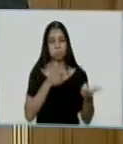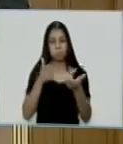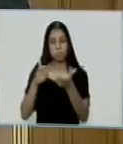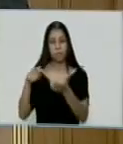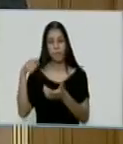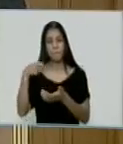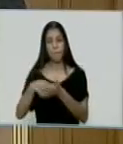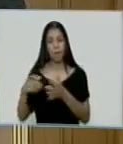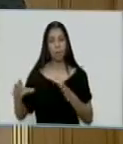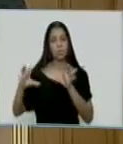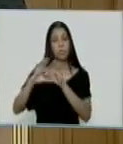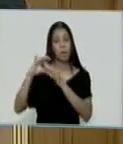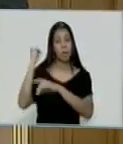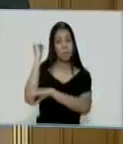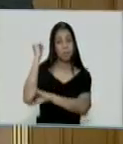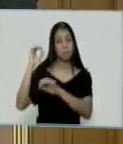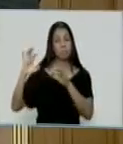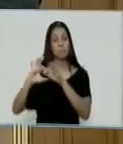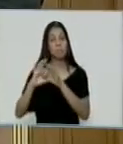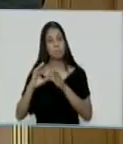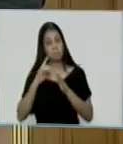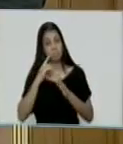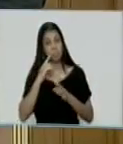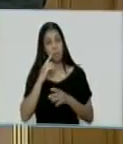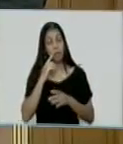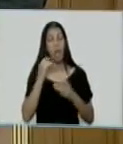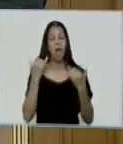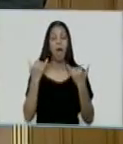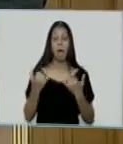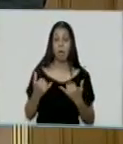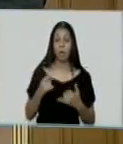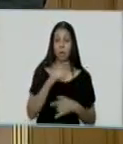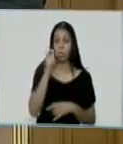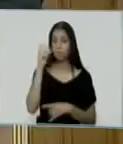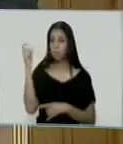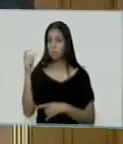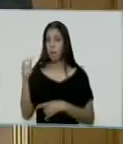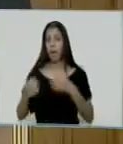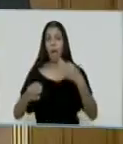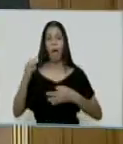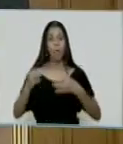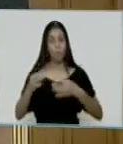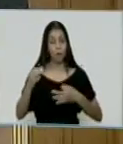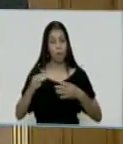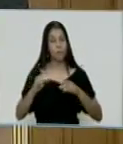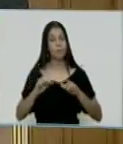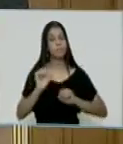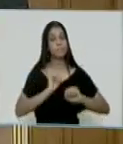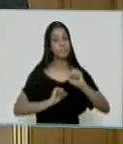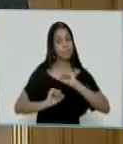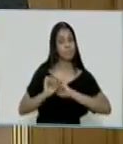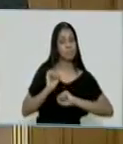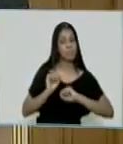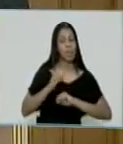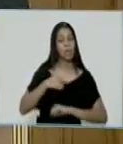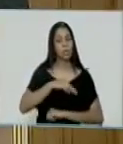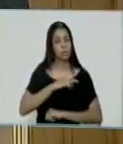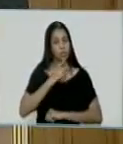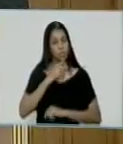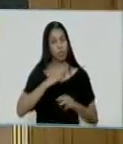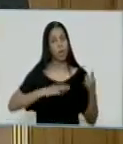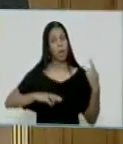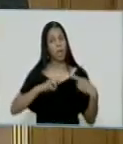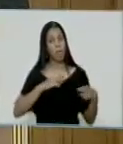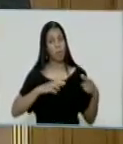y asociación para delinquir. Búsquense unos buenos abogados. Nosotros les estamos dando a ustedes la